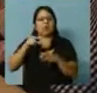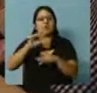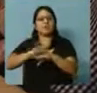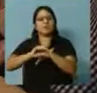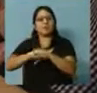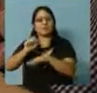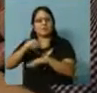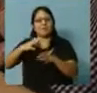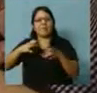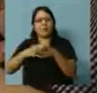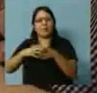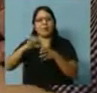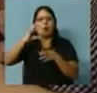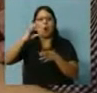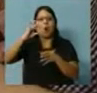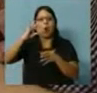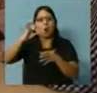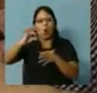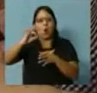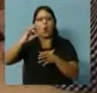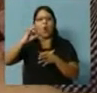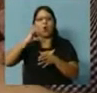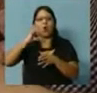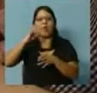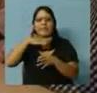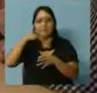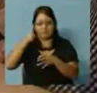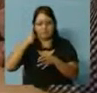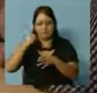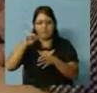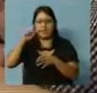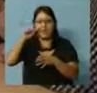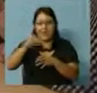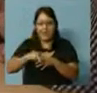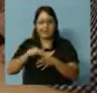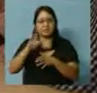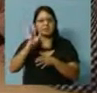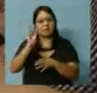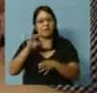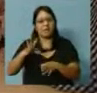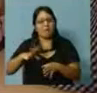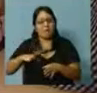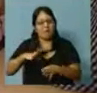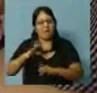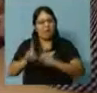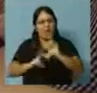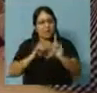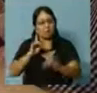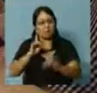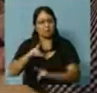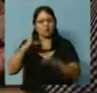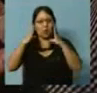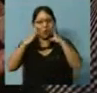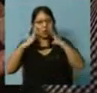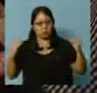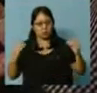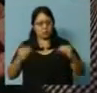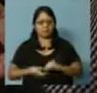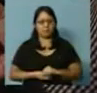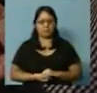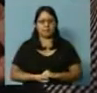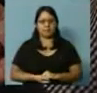según los trascendidos, una operatoria similar al caso Tupac Amaru.